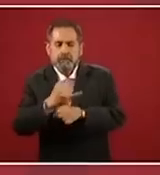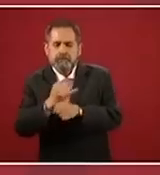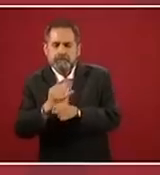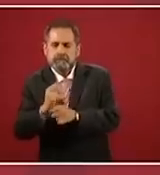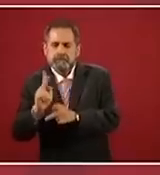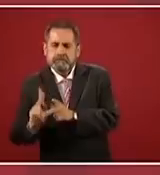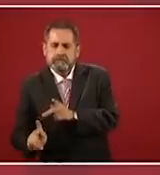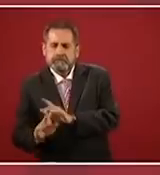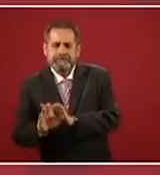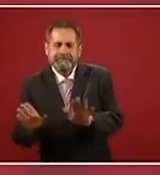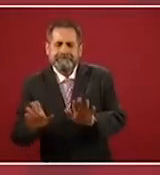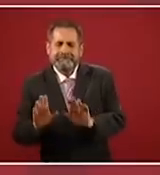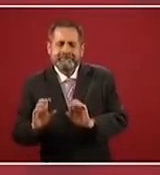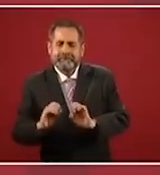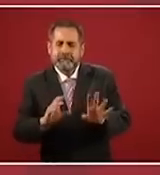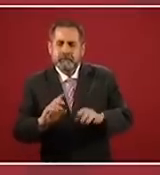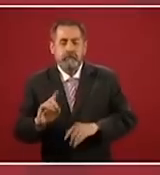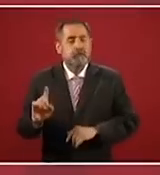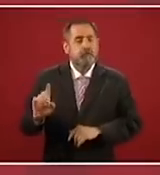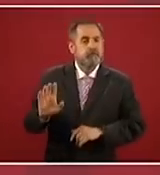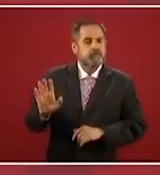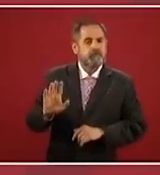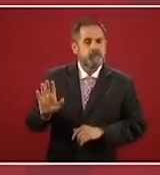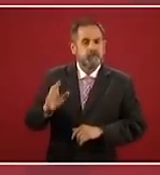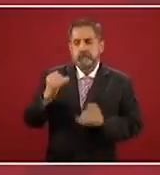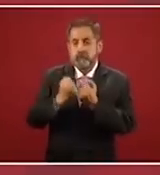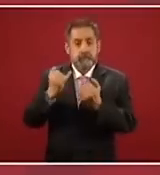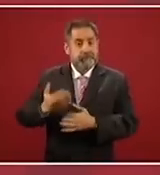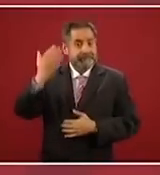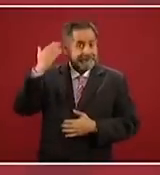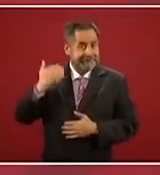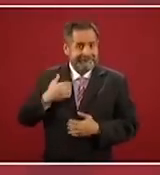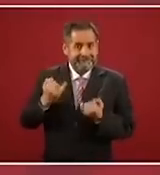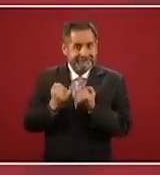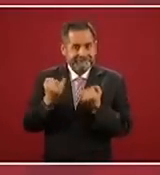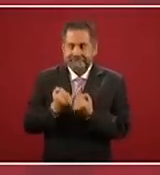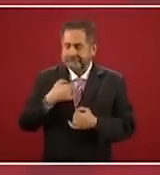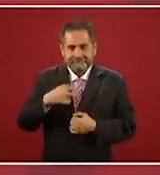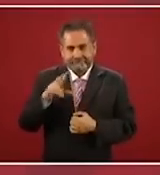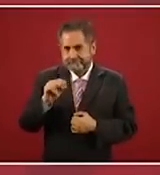como era antes, ¿no? Solo con los